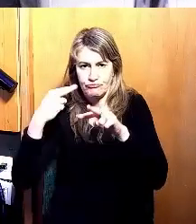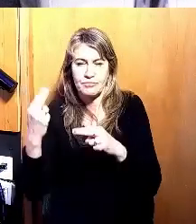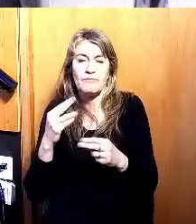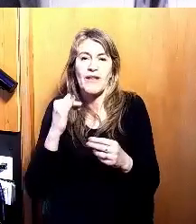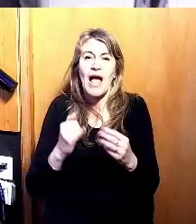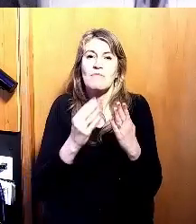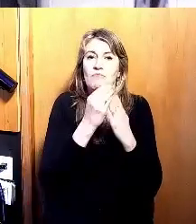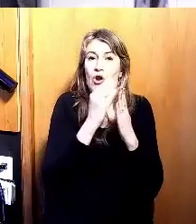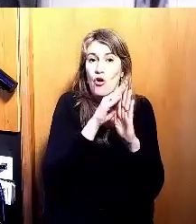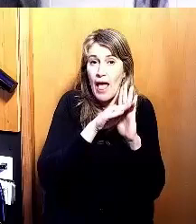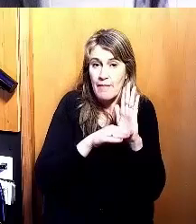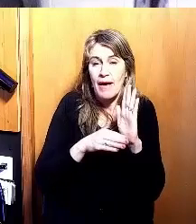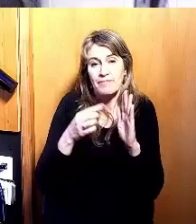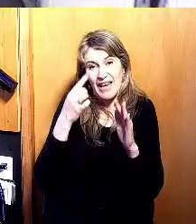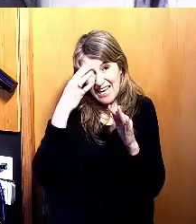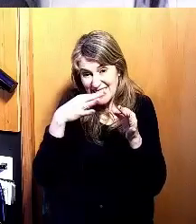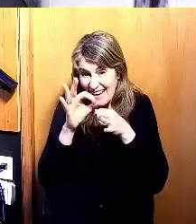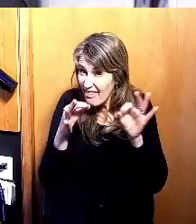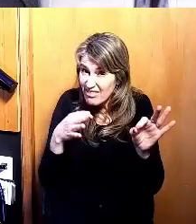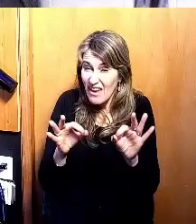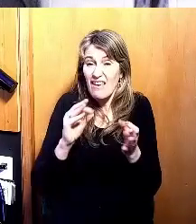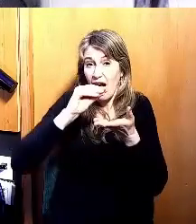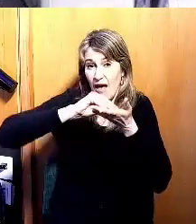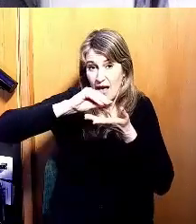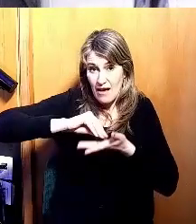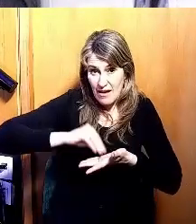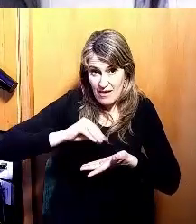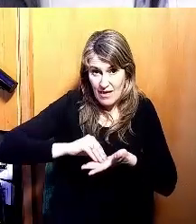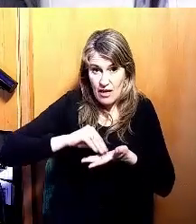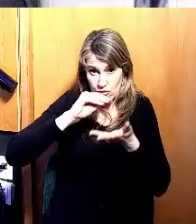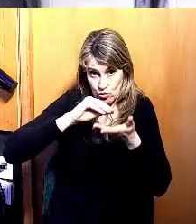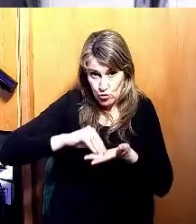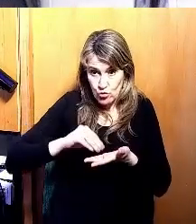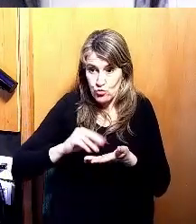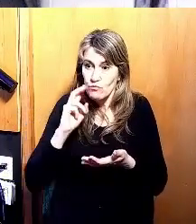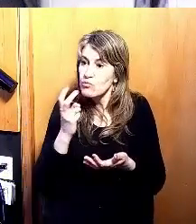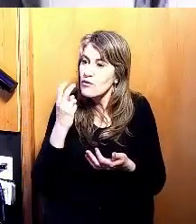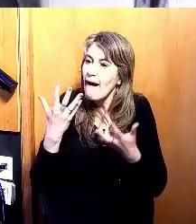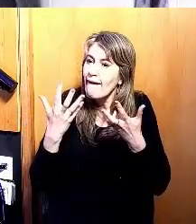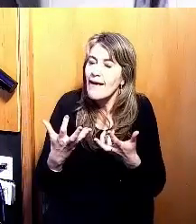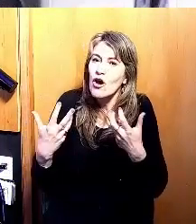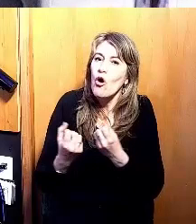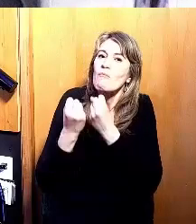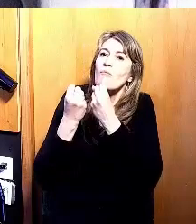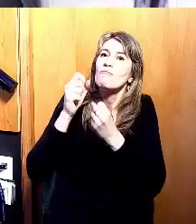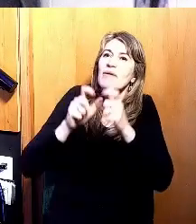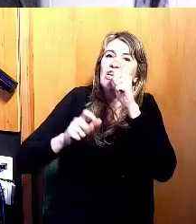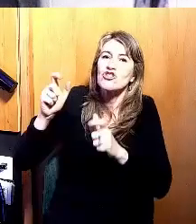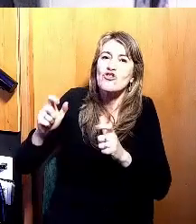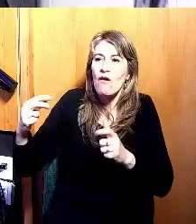montado que se llama Estrategia de Datos, que tiene esa definición, busca generar mayor impacto en la